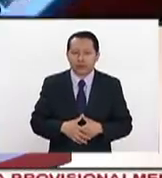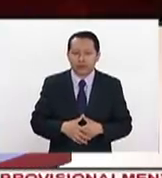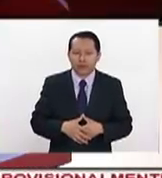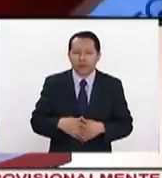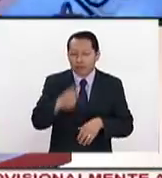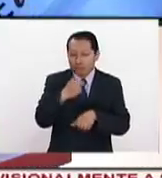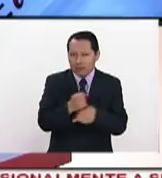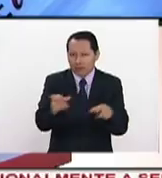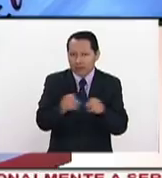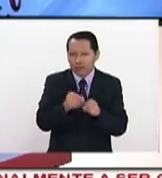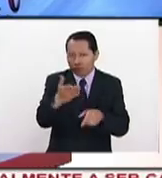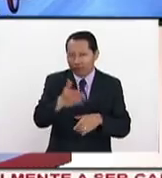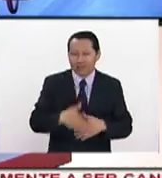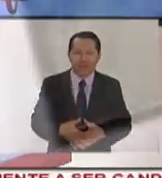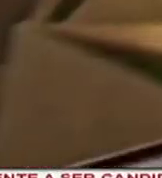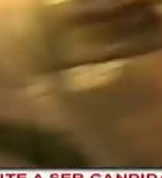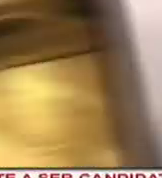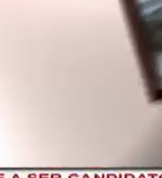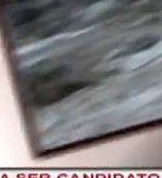Vamos a nuestro primer resumen.